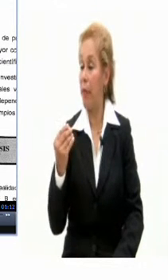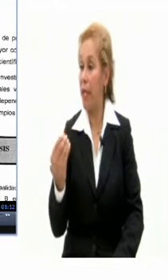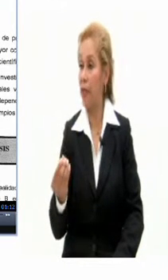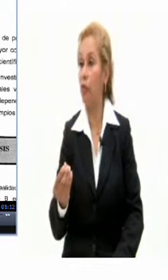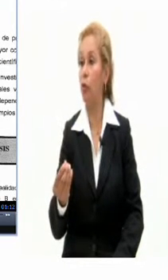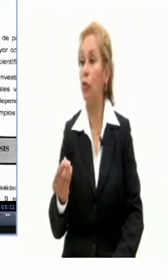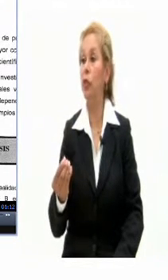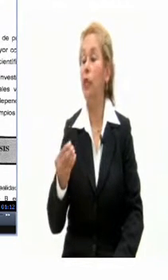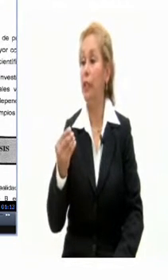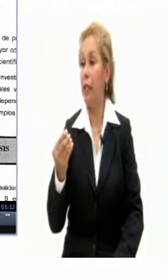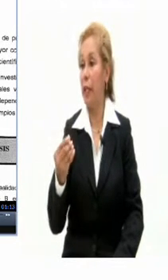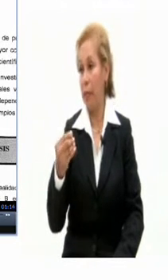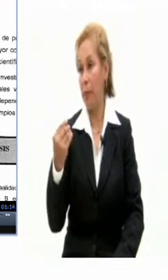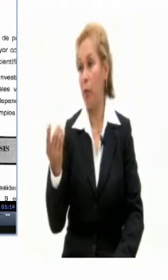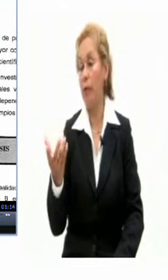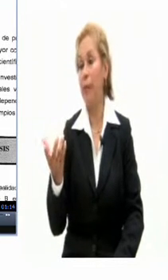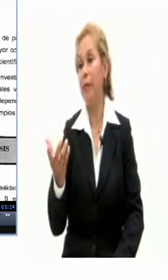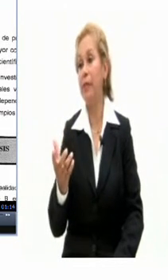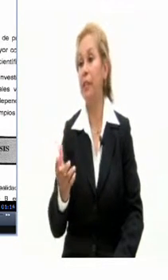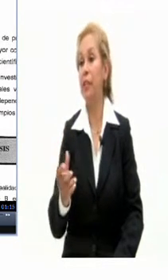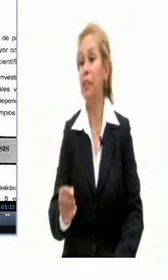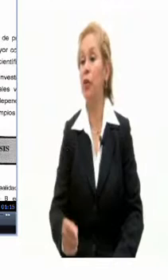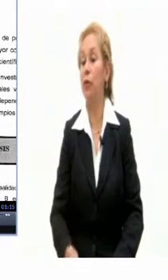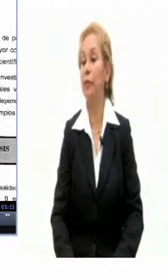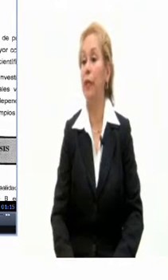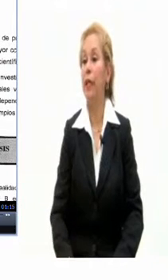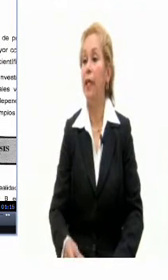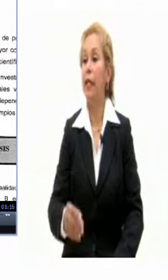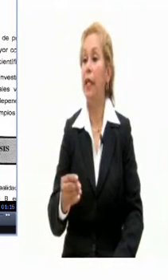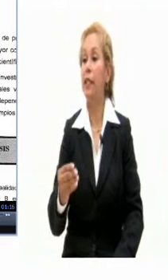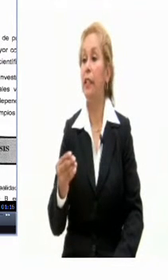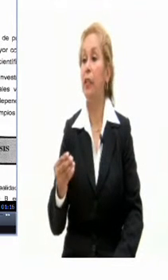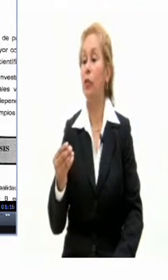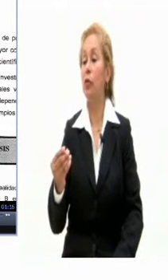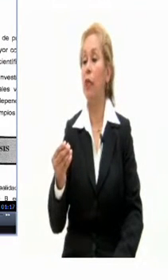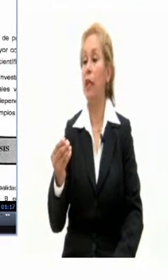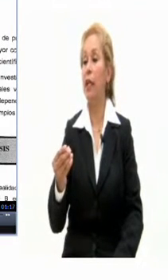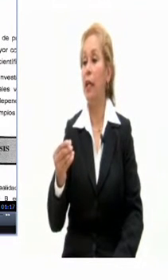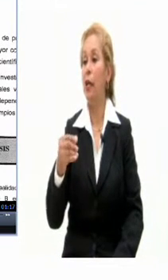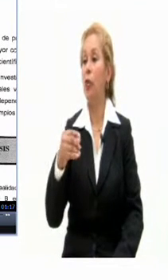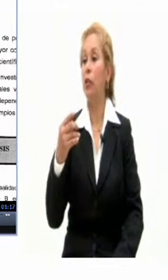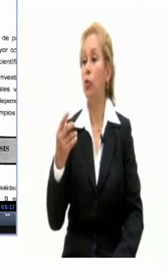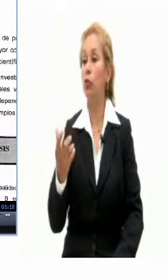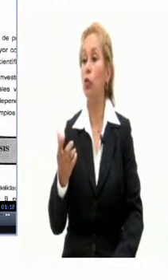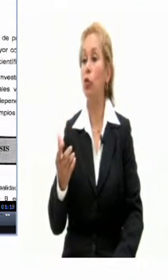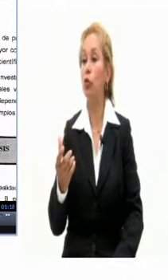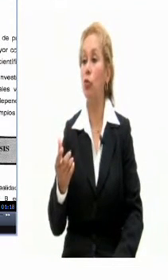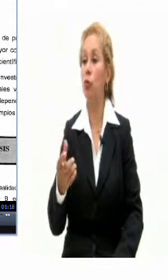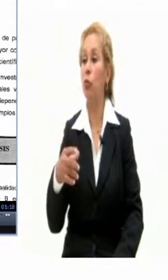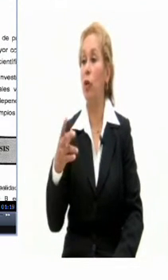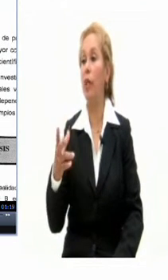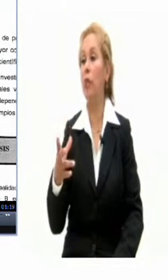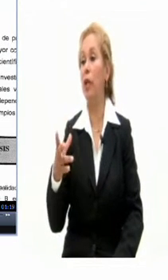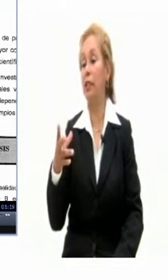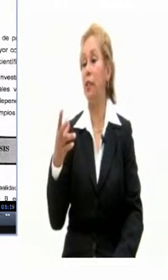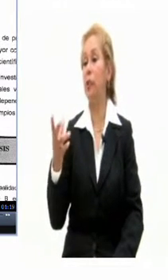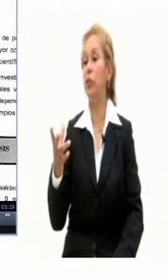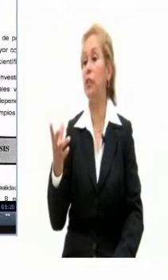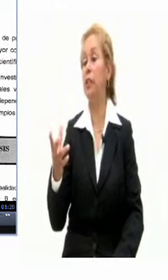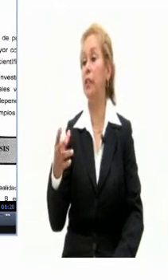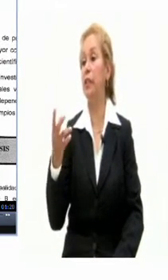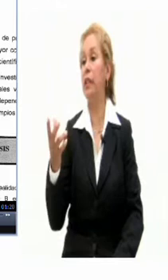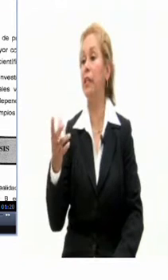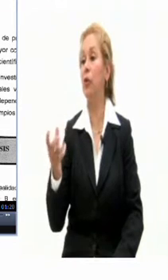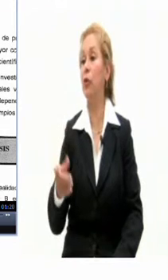el planteamiento del problema de investigación? Es decir, ¿no? Que cuando nosotros formulemos